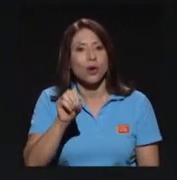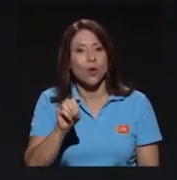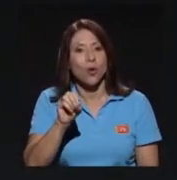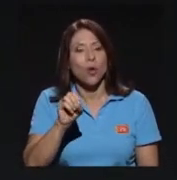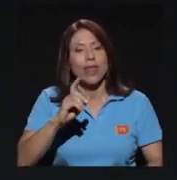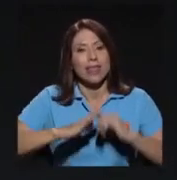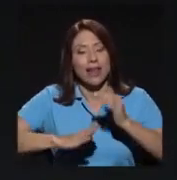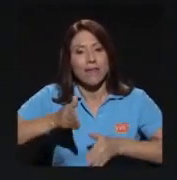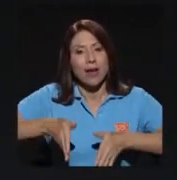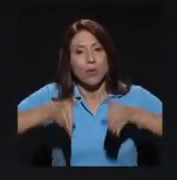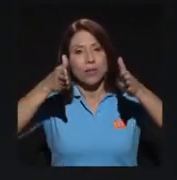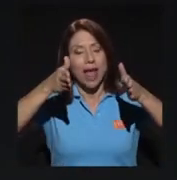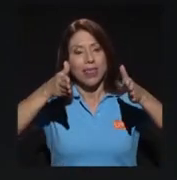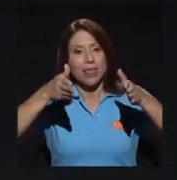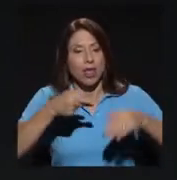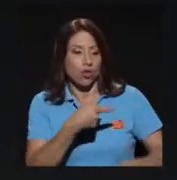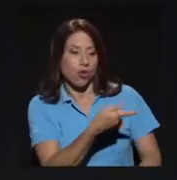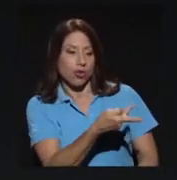yo